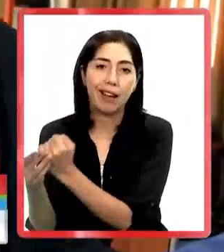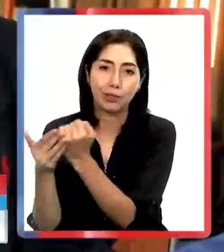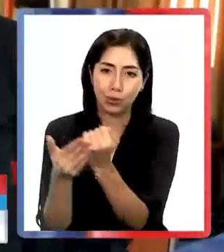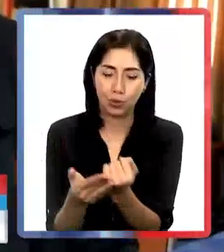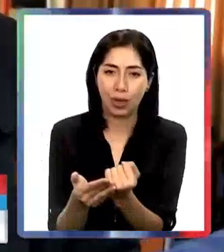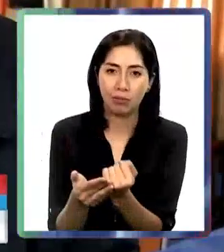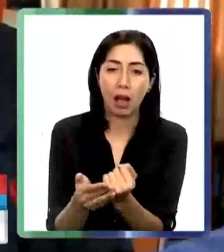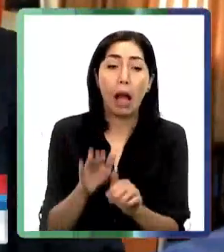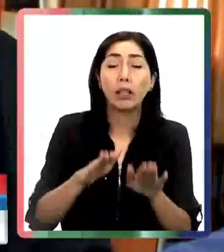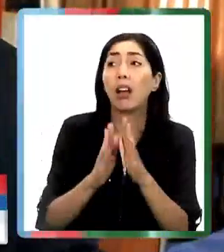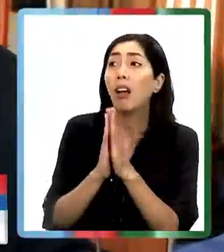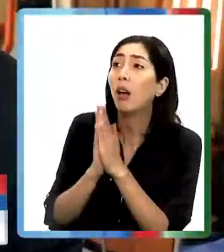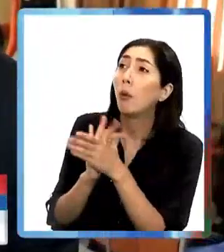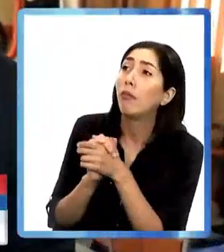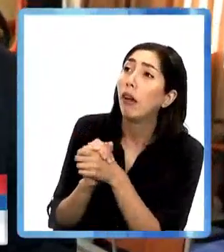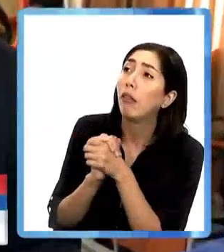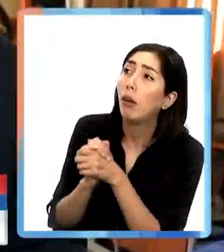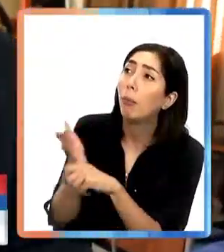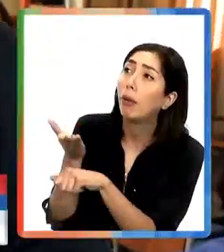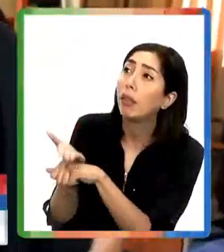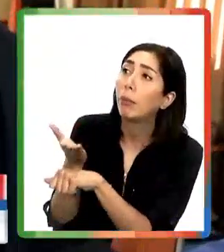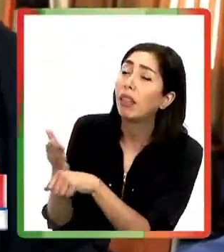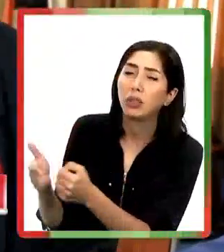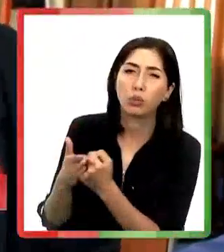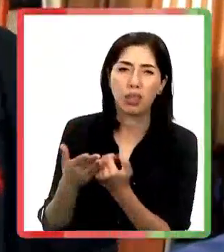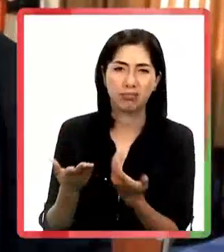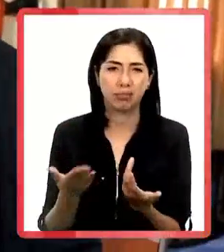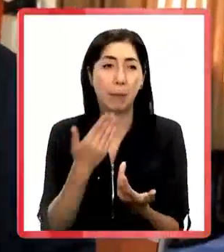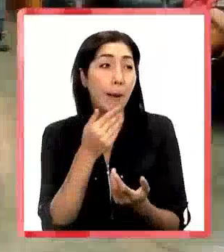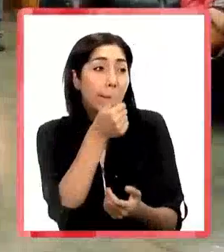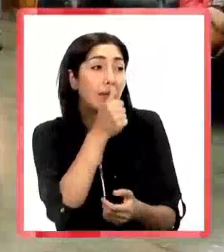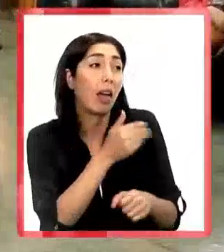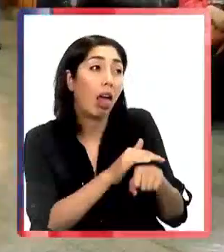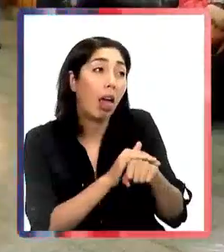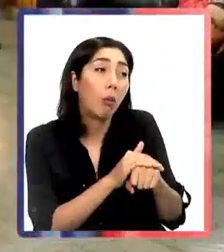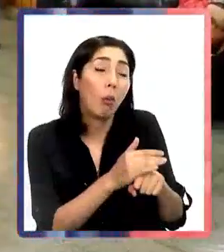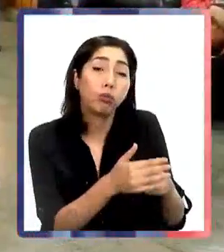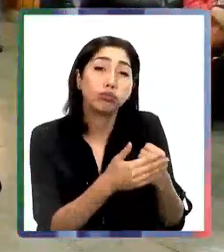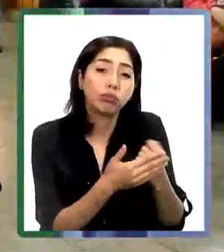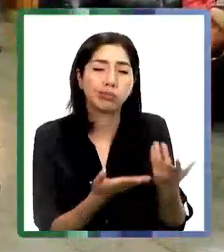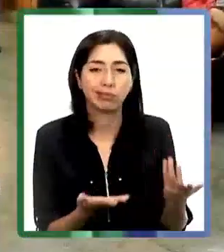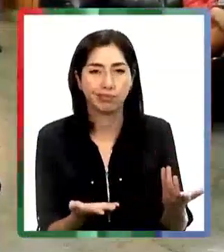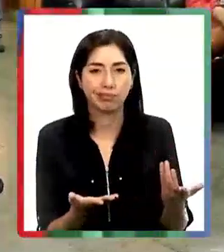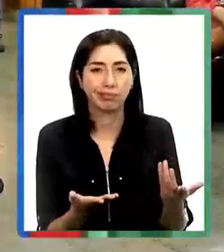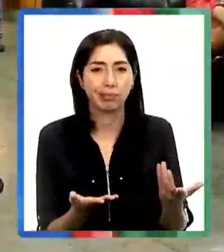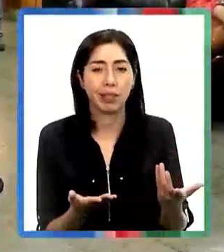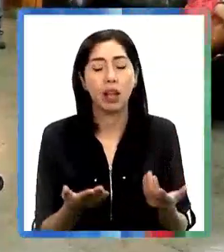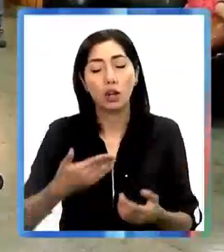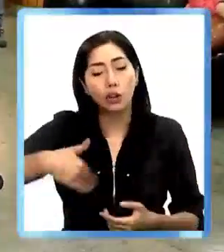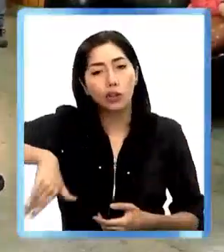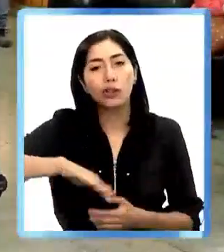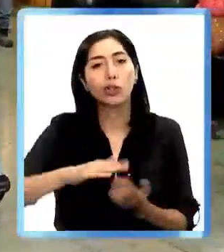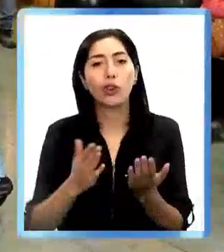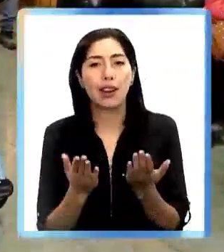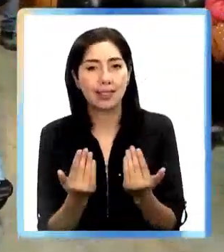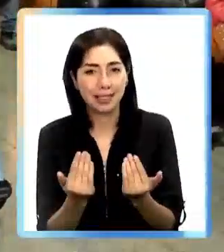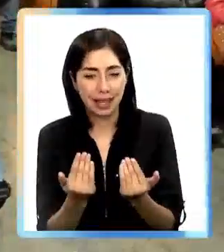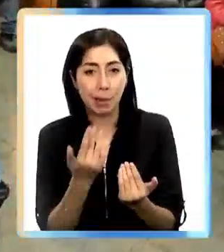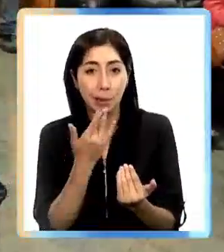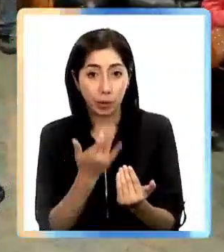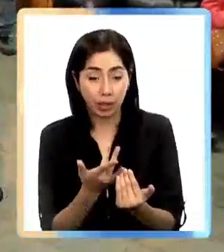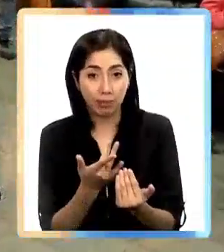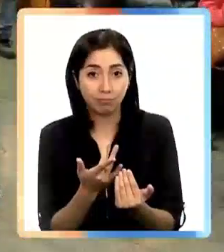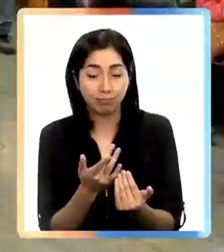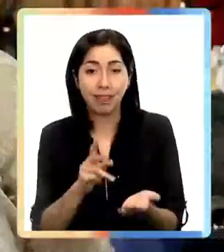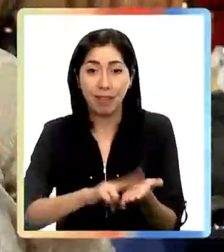veces tienen que andar mendigando recursos públicos y también aportes de privados. Necesario para nosotros porque llegamos a las